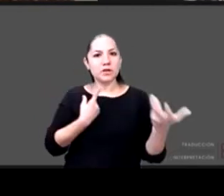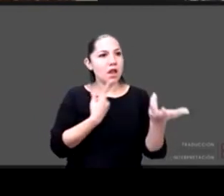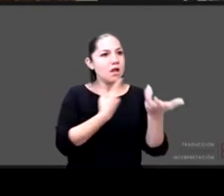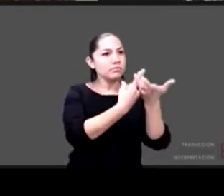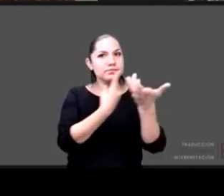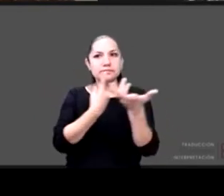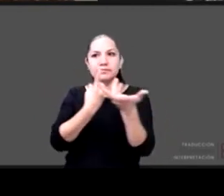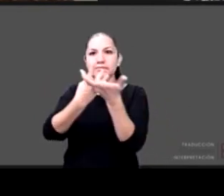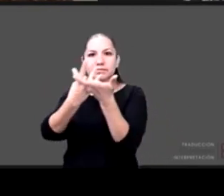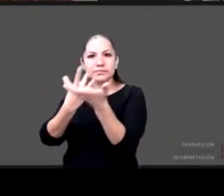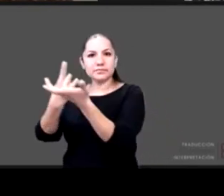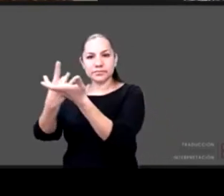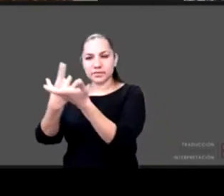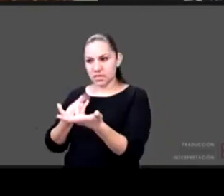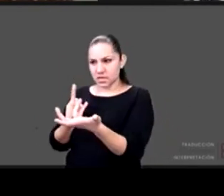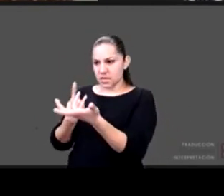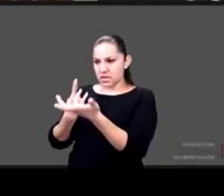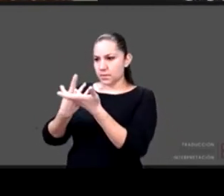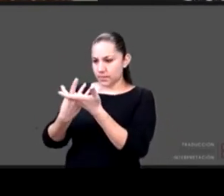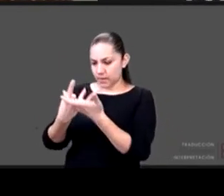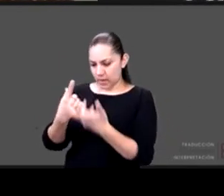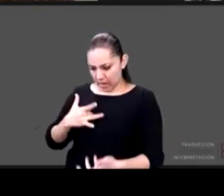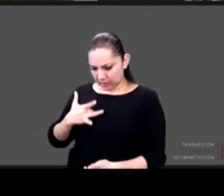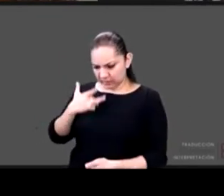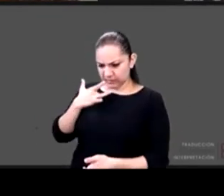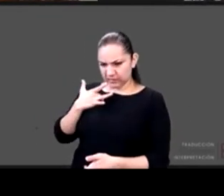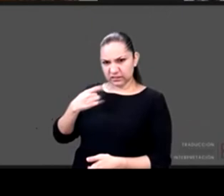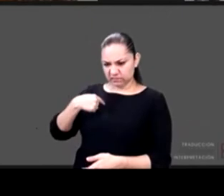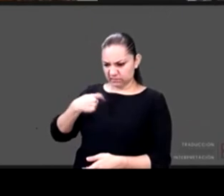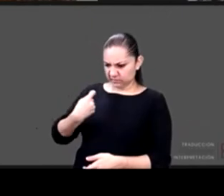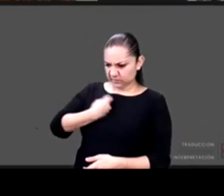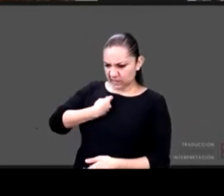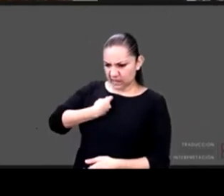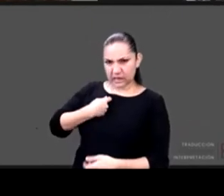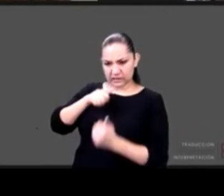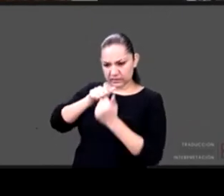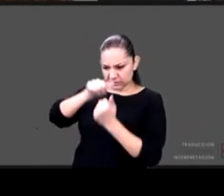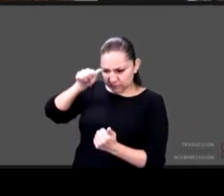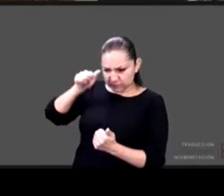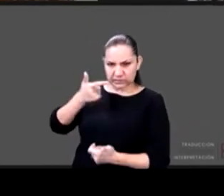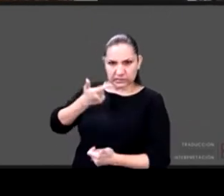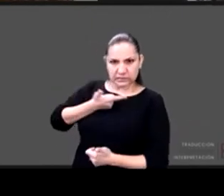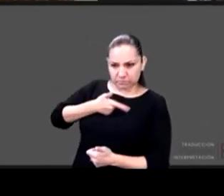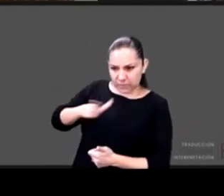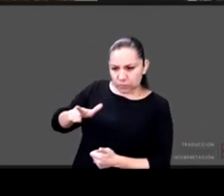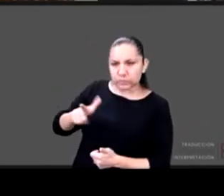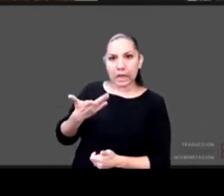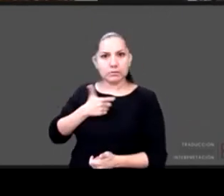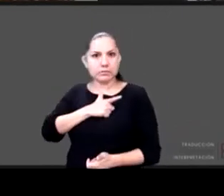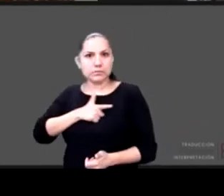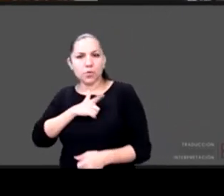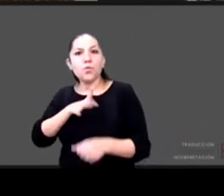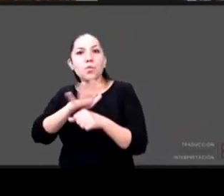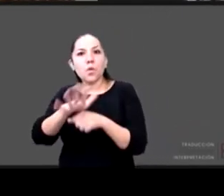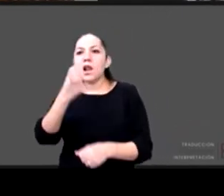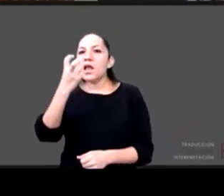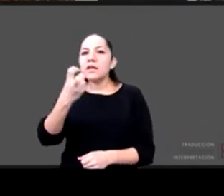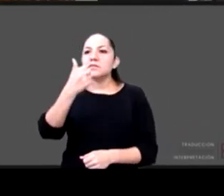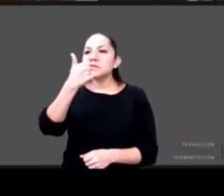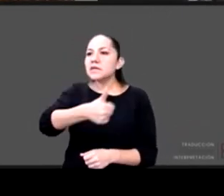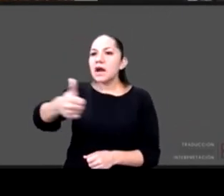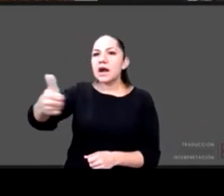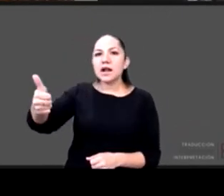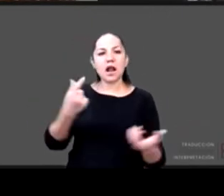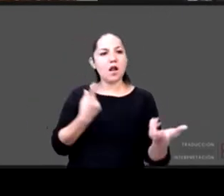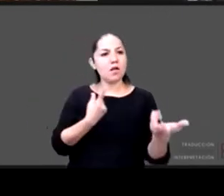Pero en ese intercambio y relación tiene que haber confianza, porque es un sujeto pleno de sus derechos, pero mucha